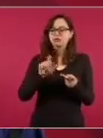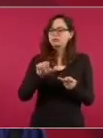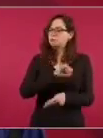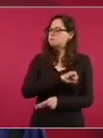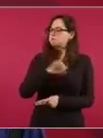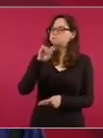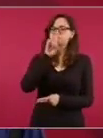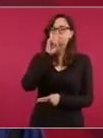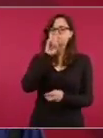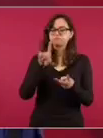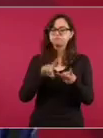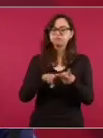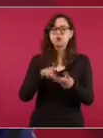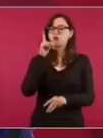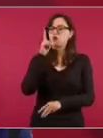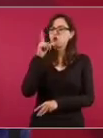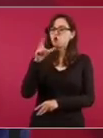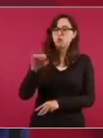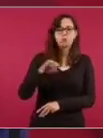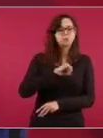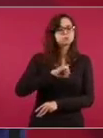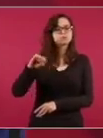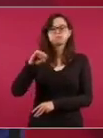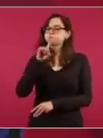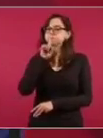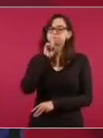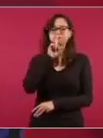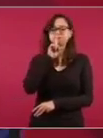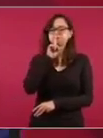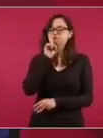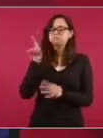aumenta el precio de la luz y no aumentan